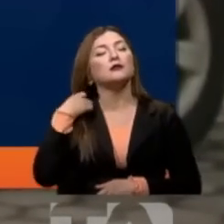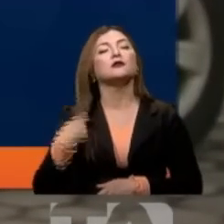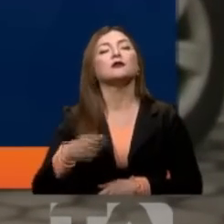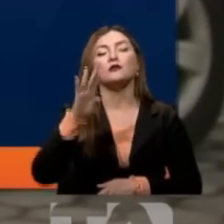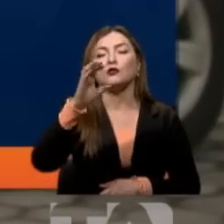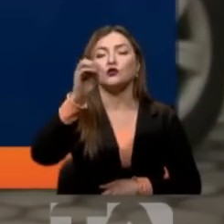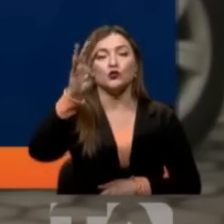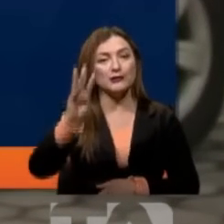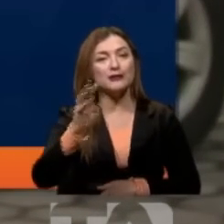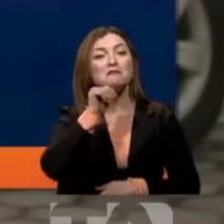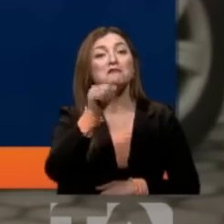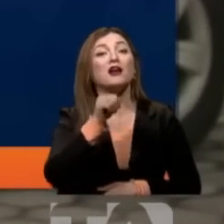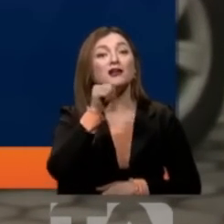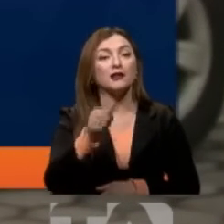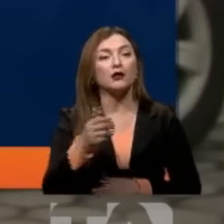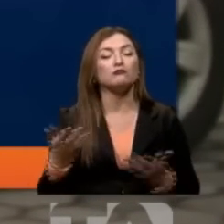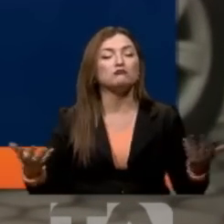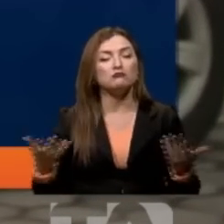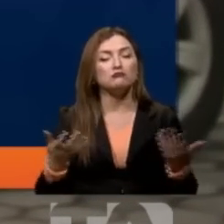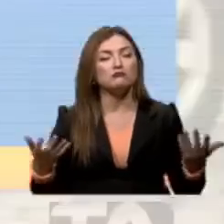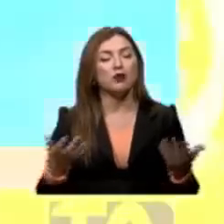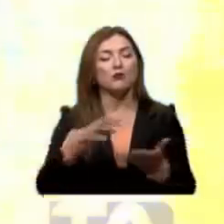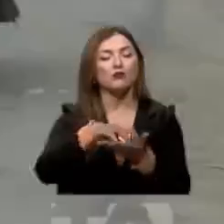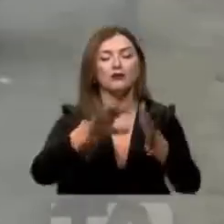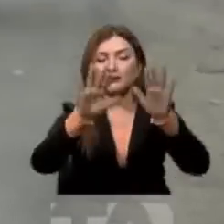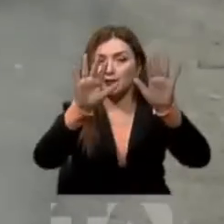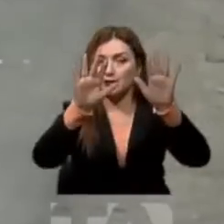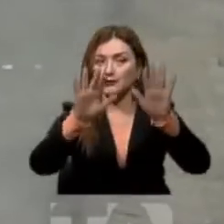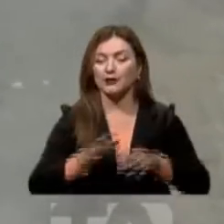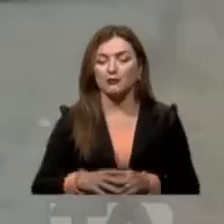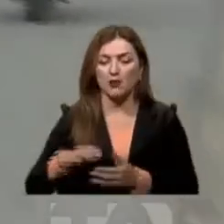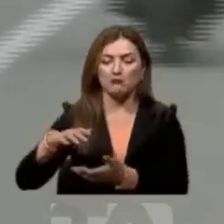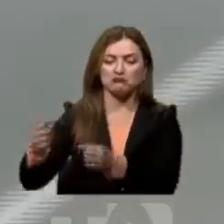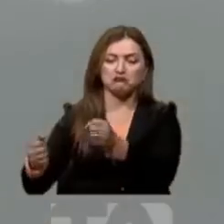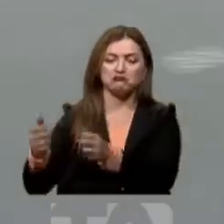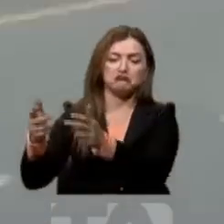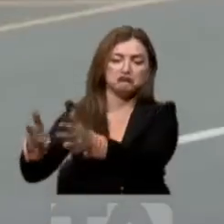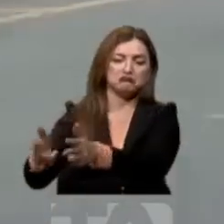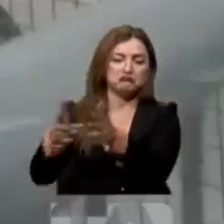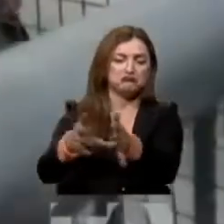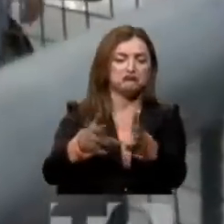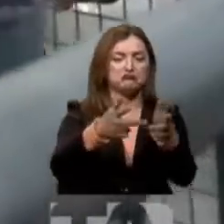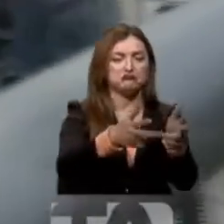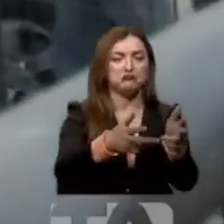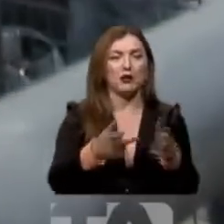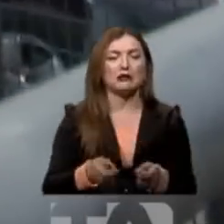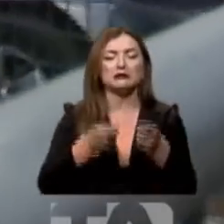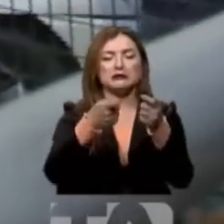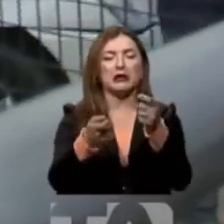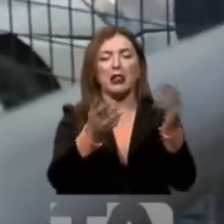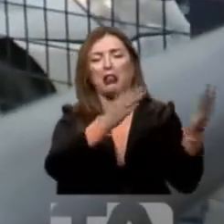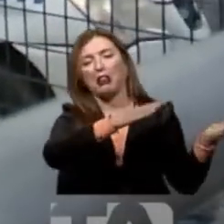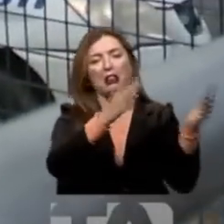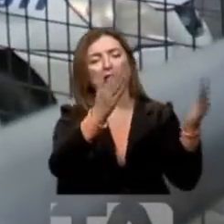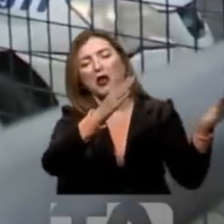406 unidades restantes se han distribuido entre 10 provincias. Esto como una entrega parcial, pues según el cronograma establecido por